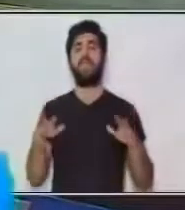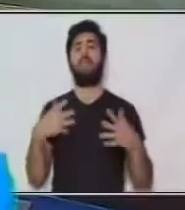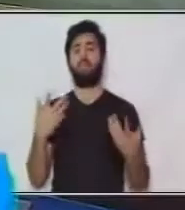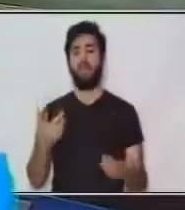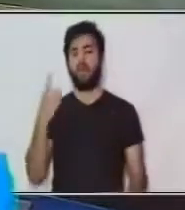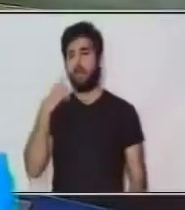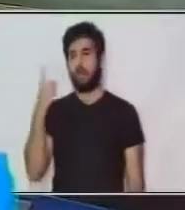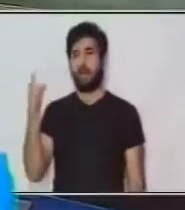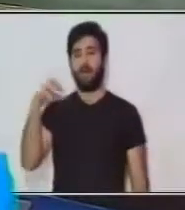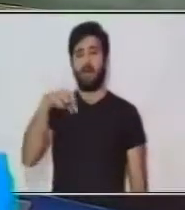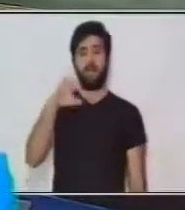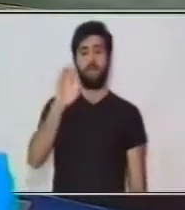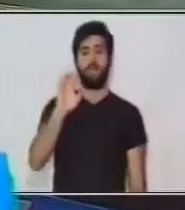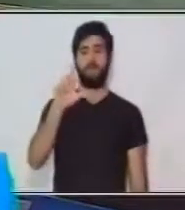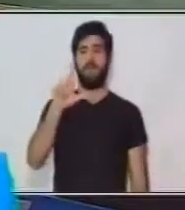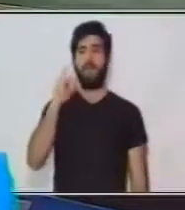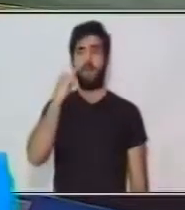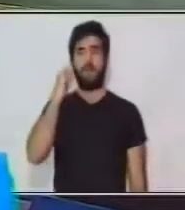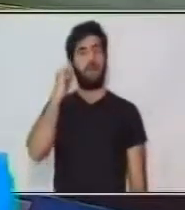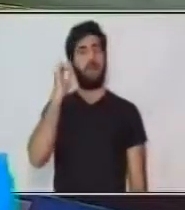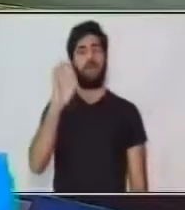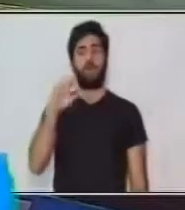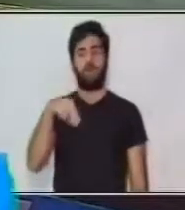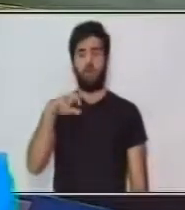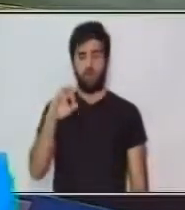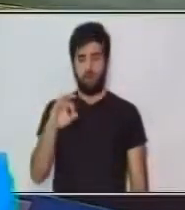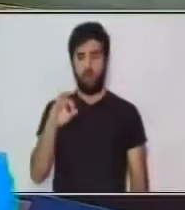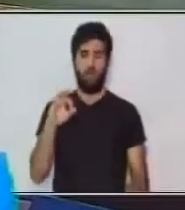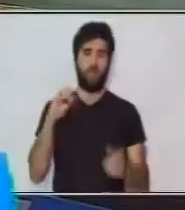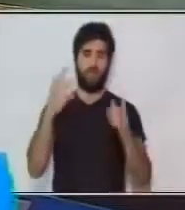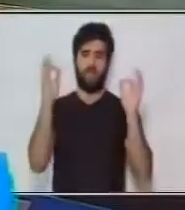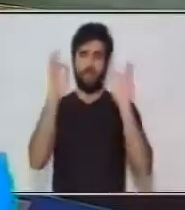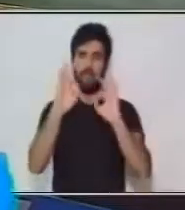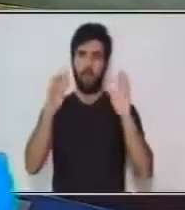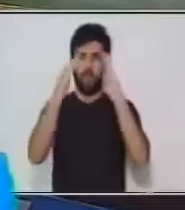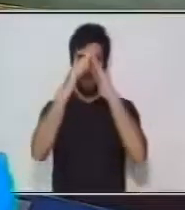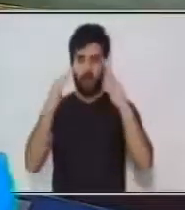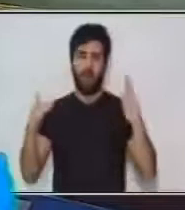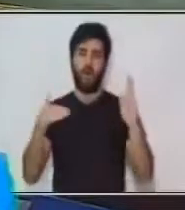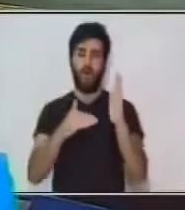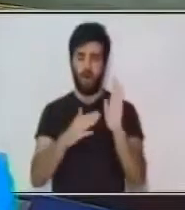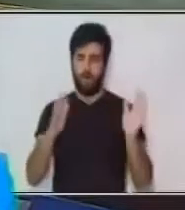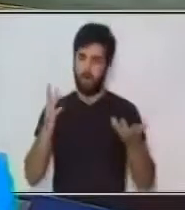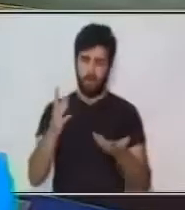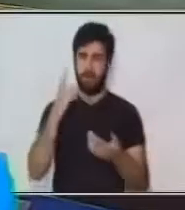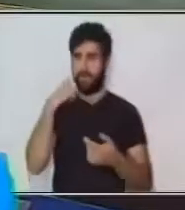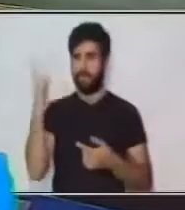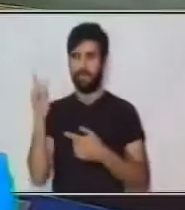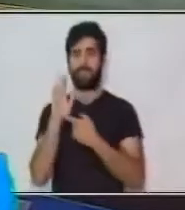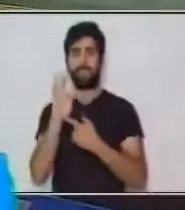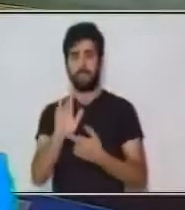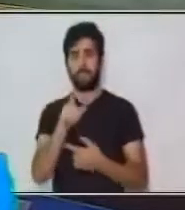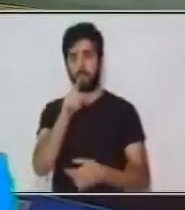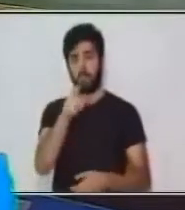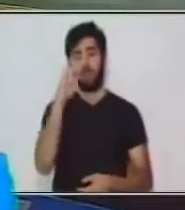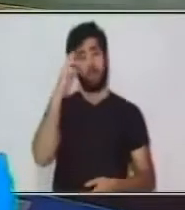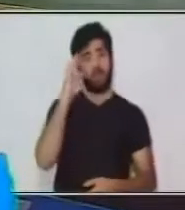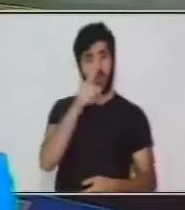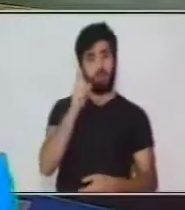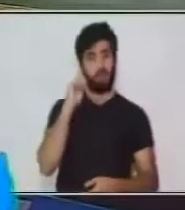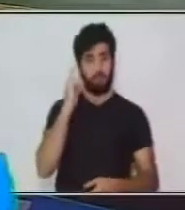del área de matemática para primer grado básico. Si en casa hay alguna persona con discapacidad, este tema